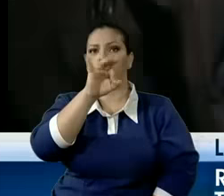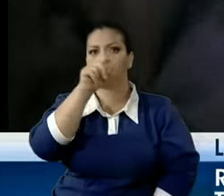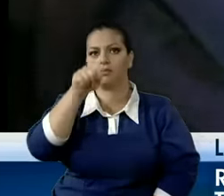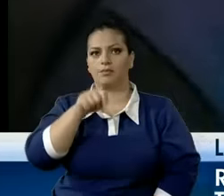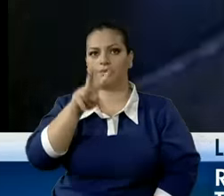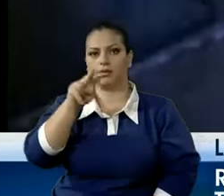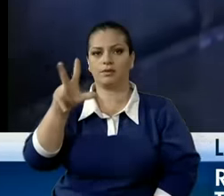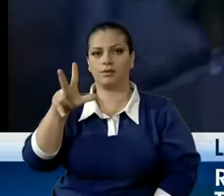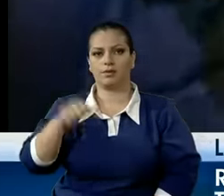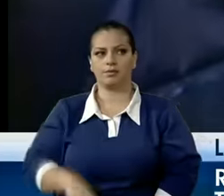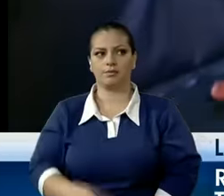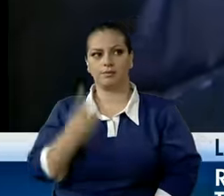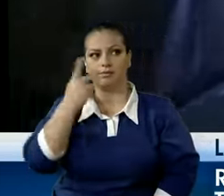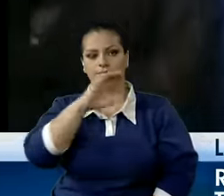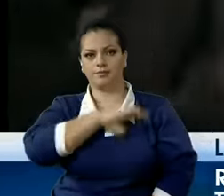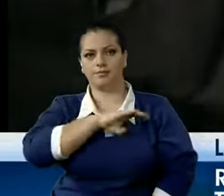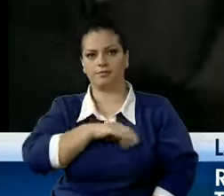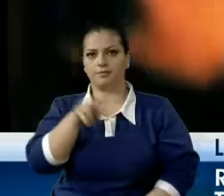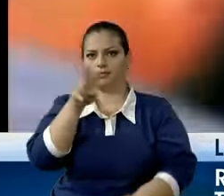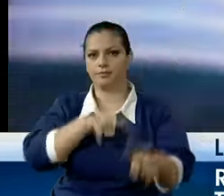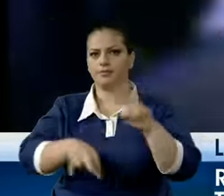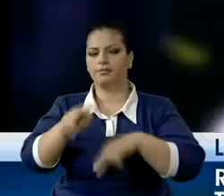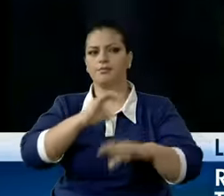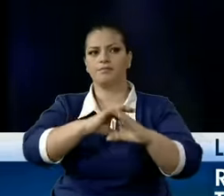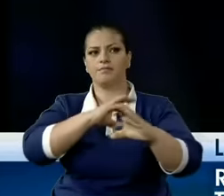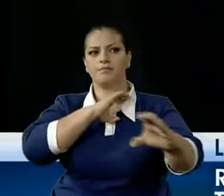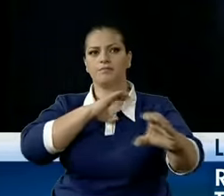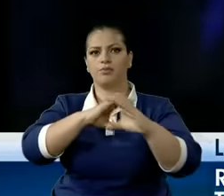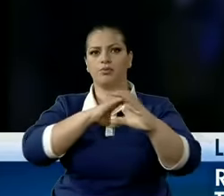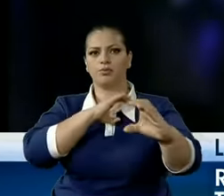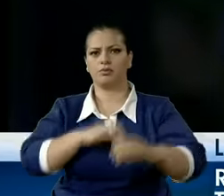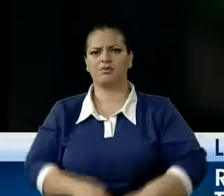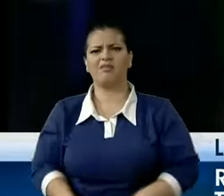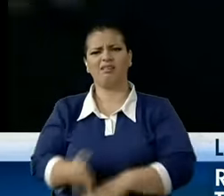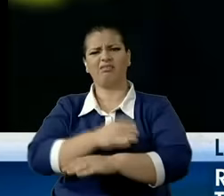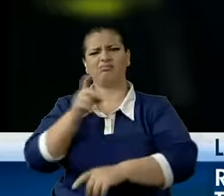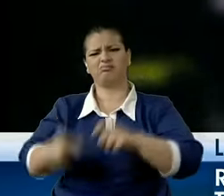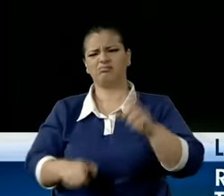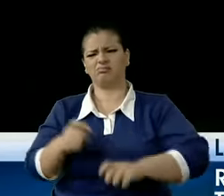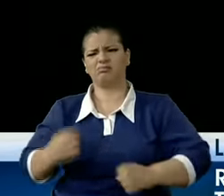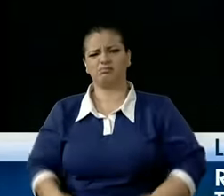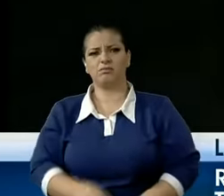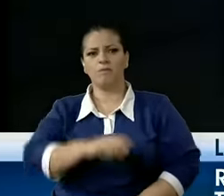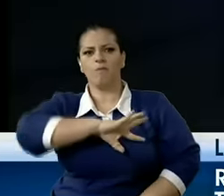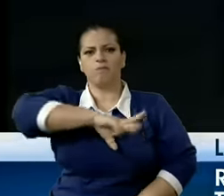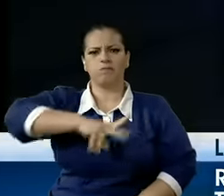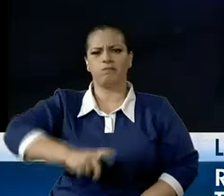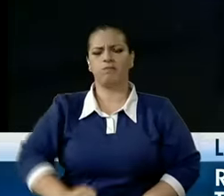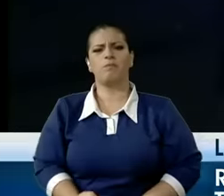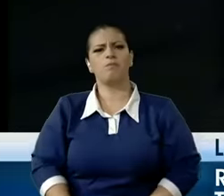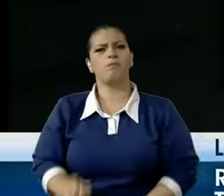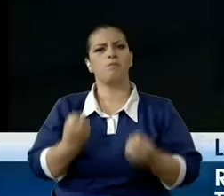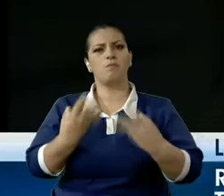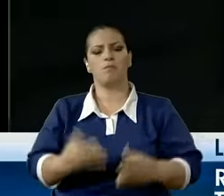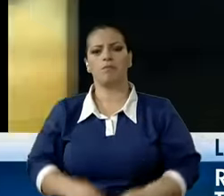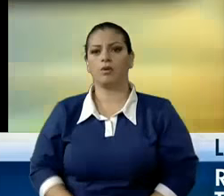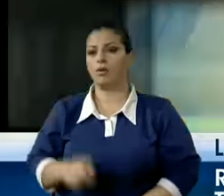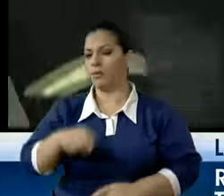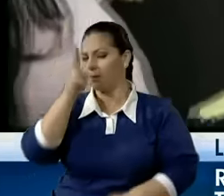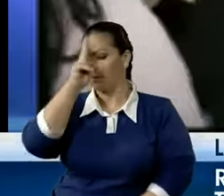índice de los asaltos a buses también estaba creciendo, pero lo lograron neutralizar. Suelen confundirse con un pasajero